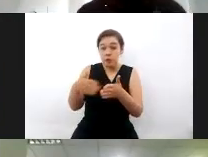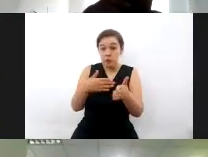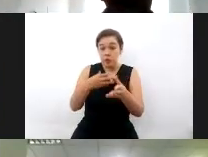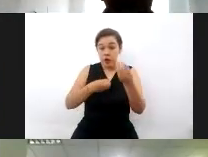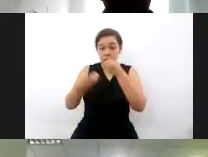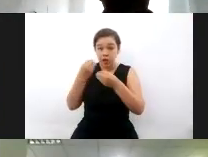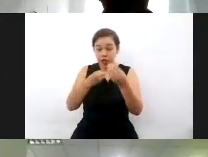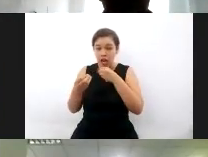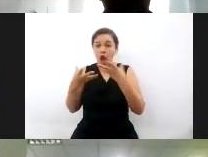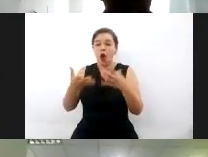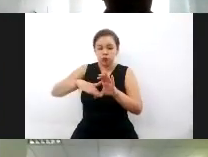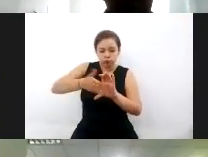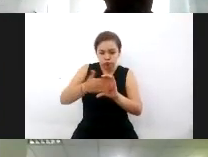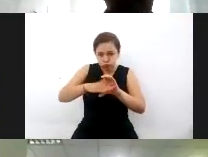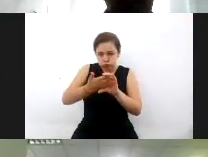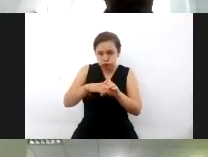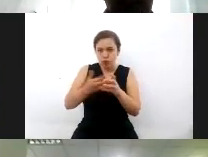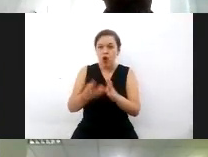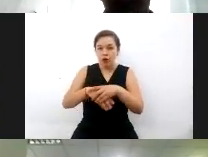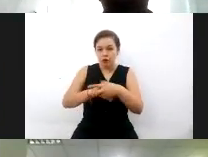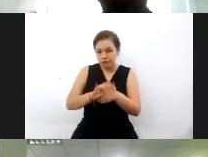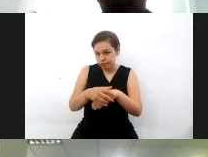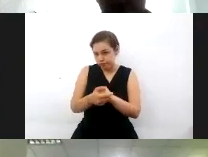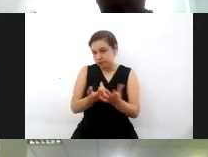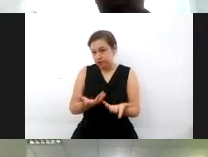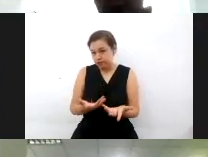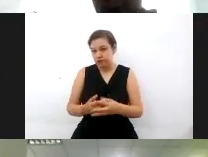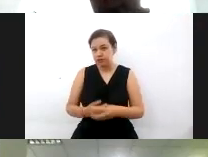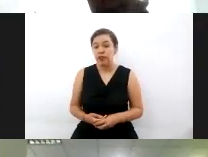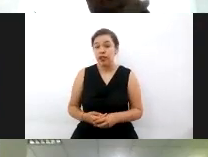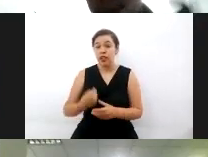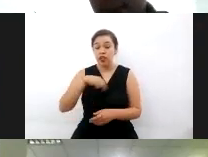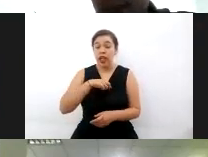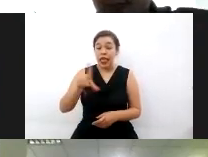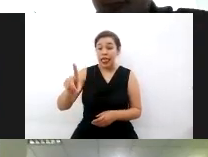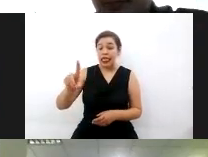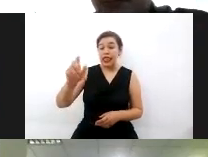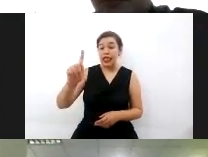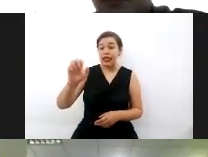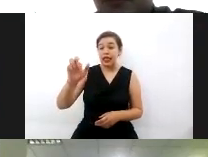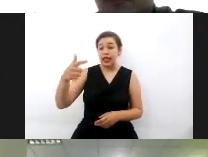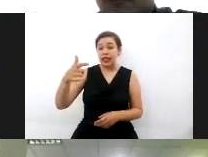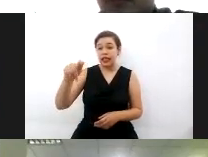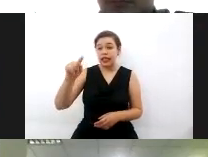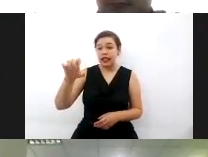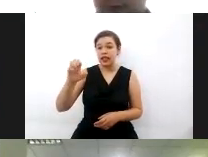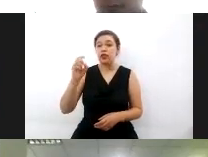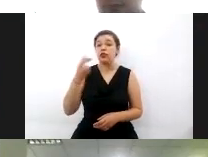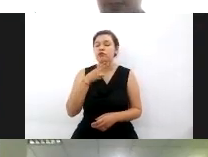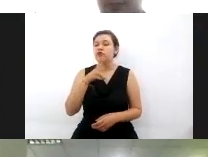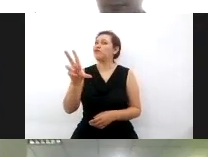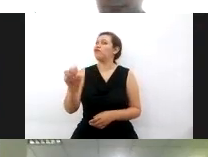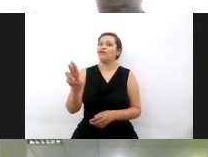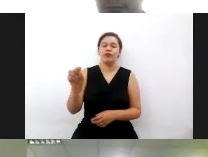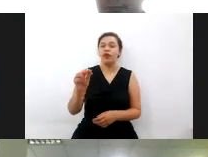de trastes. En ningún momento vamos a utilizar detergente, únicamente vamos a limpiar, vamos a sacar